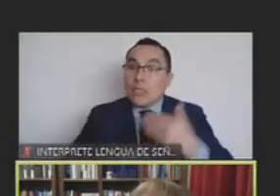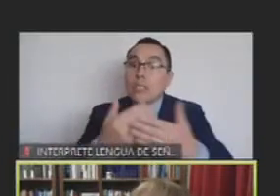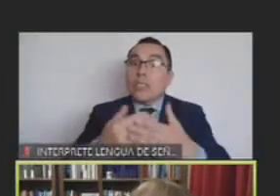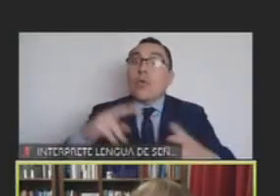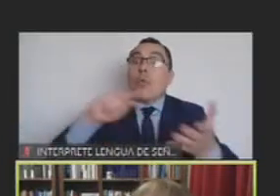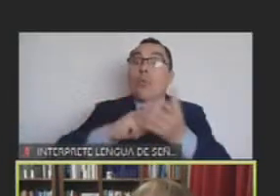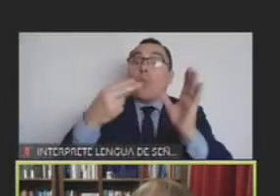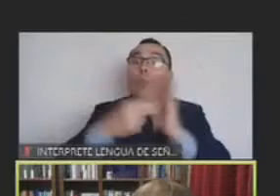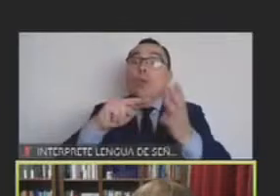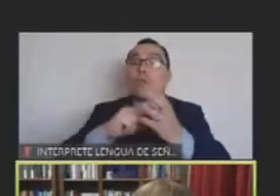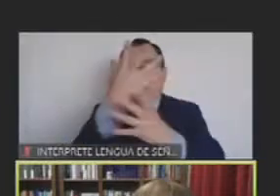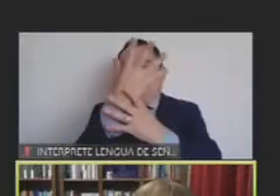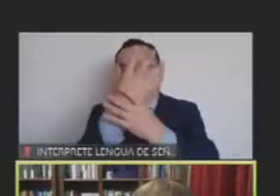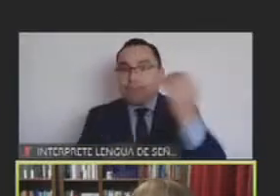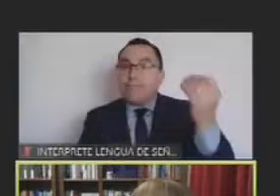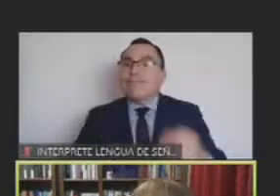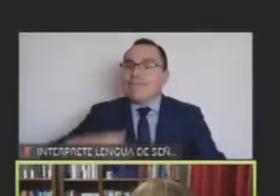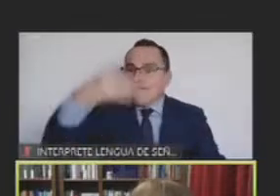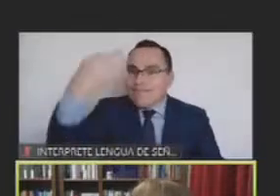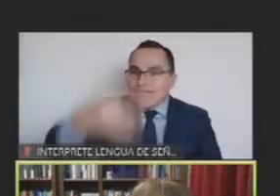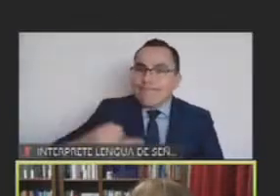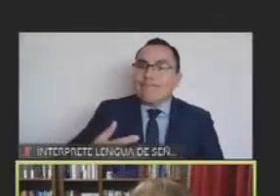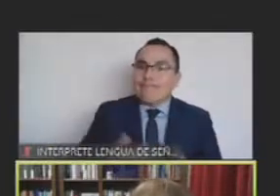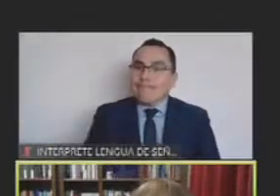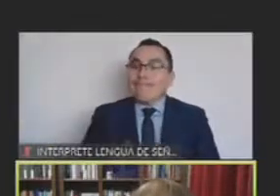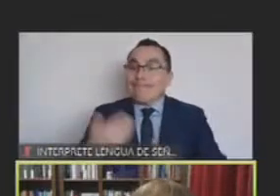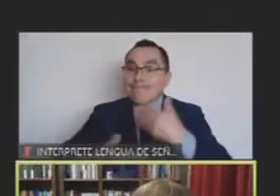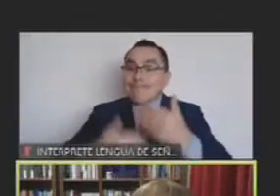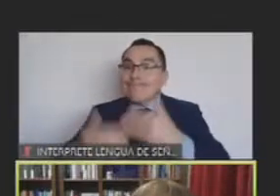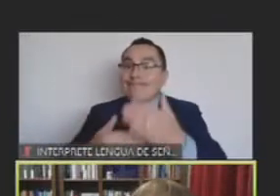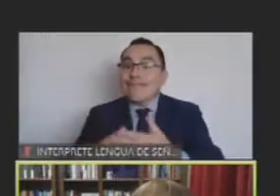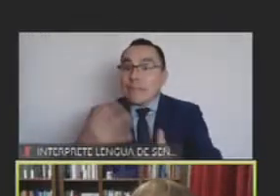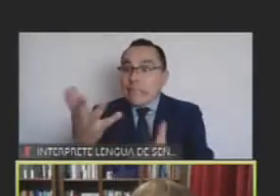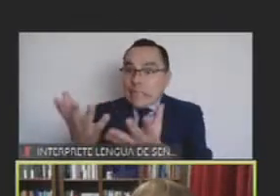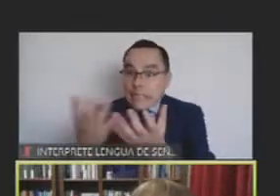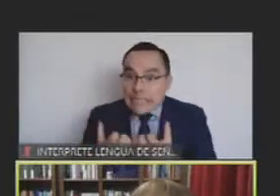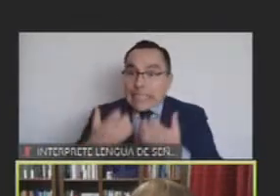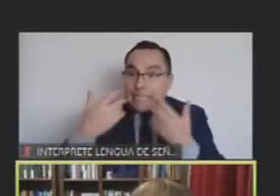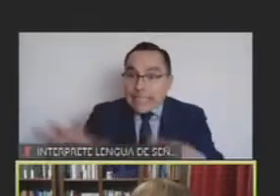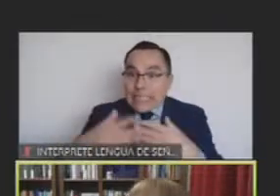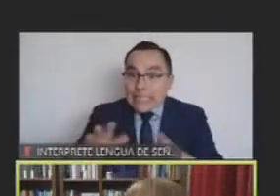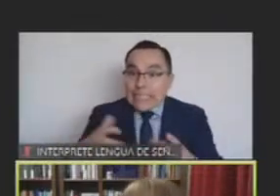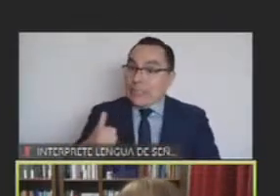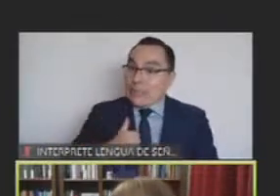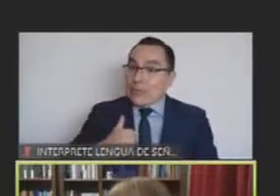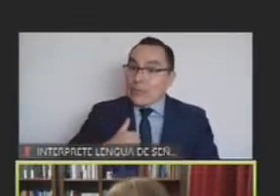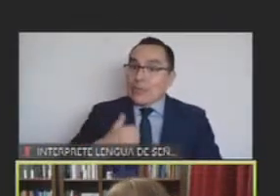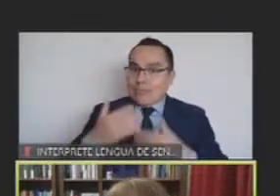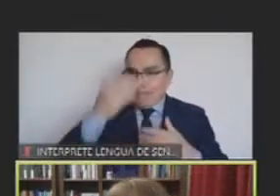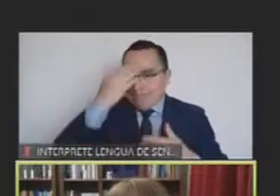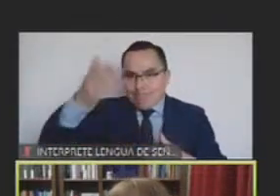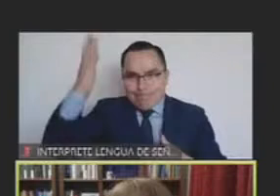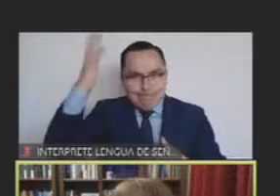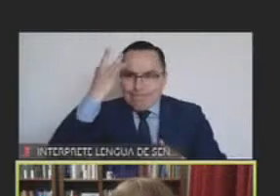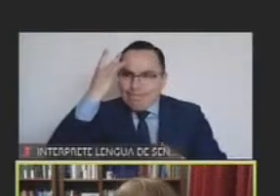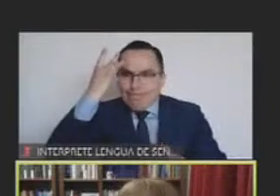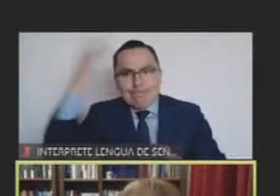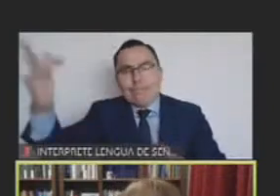una problemática que se ha planteado? La eficiencia y la eficacia de las instituciones públicas también es un